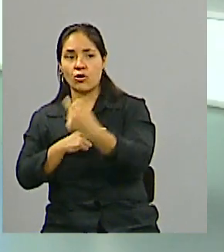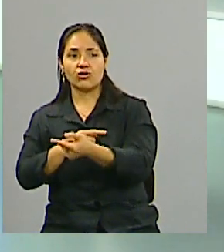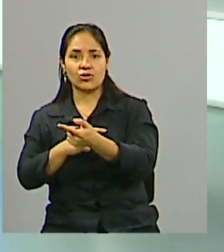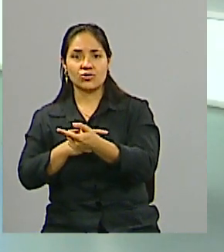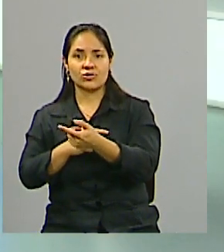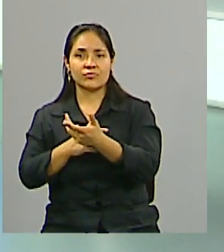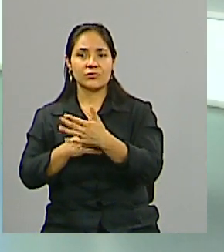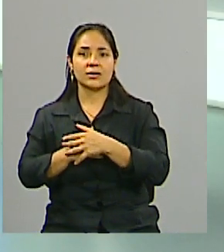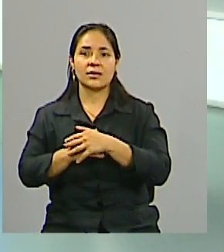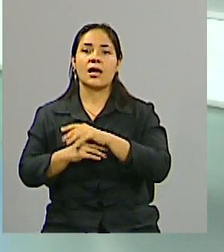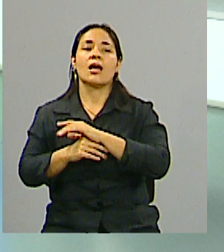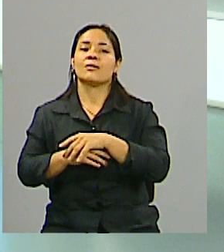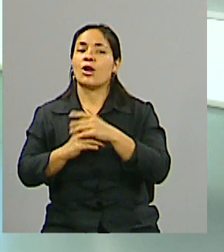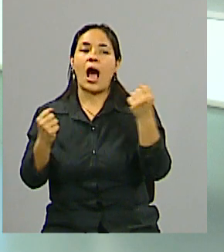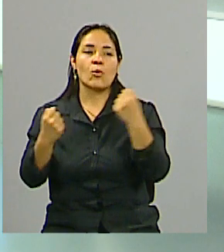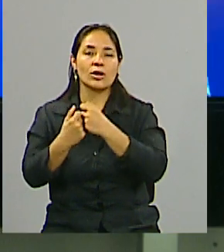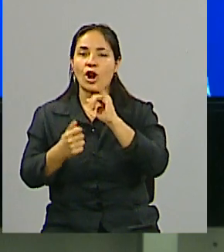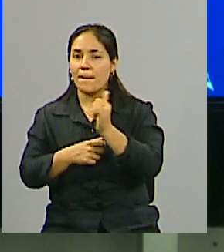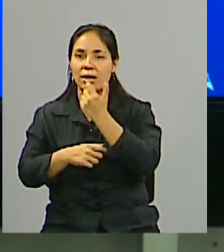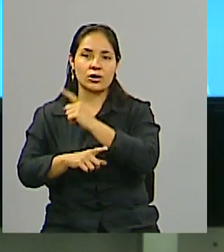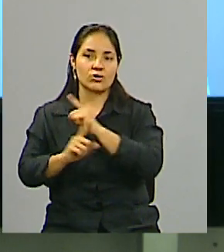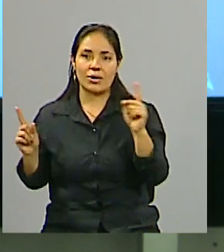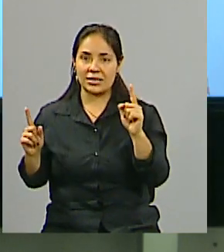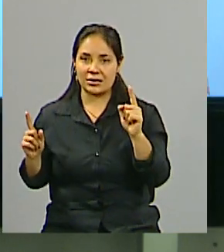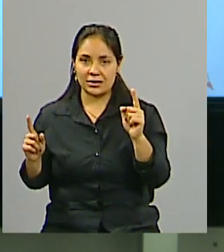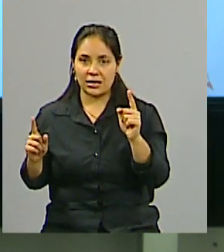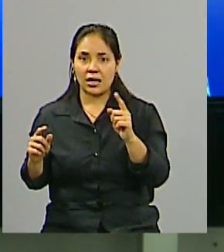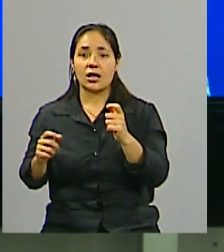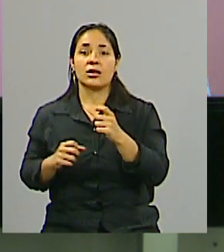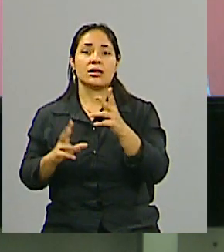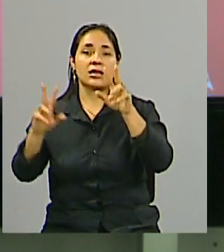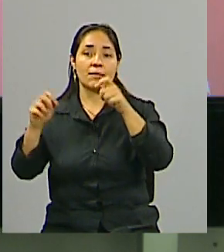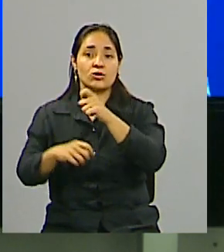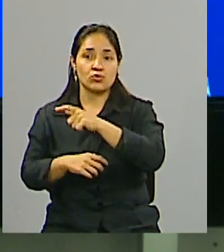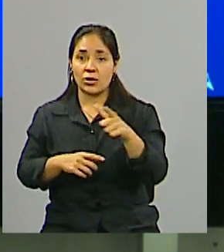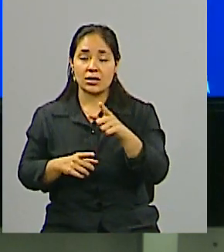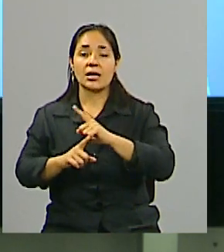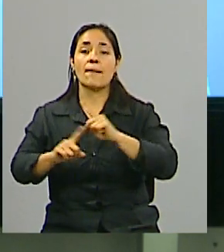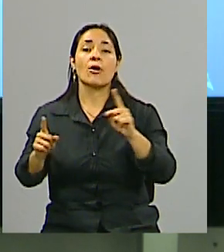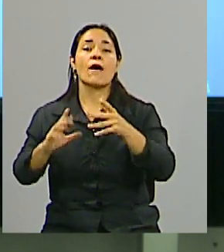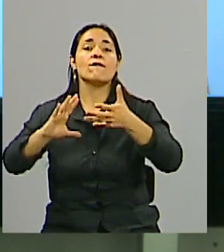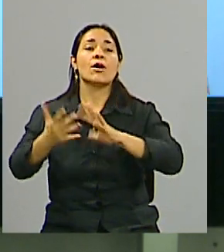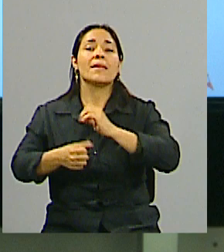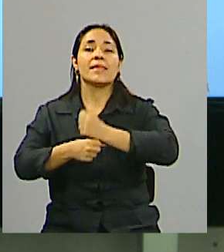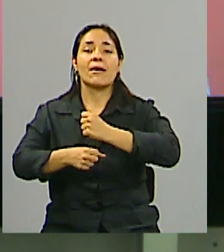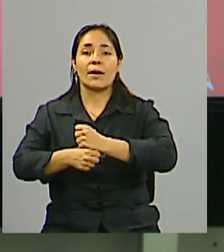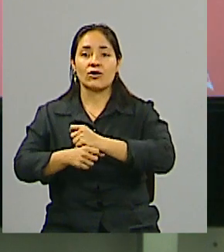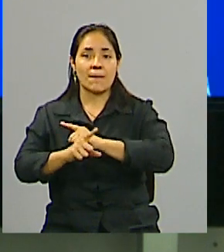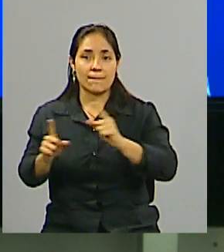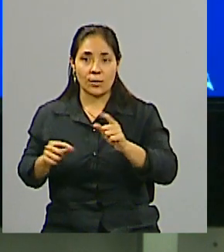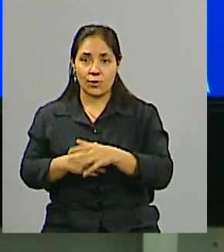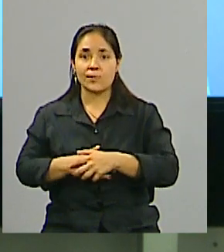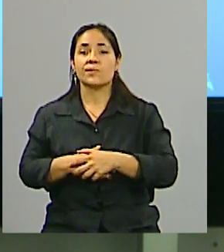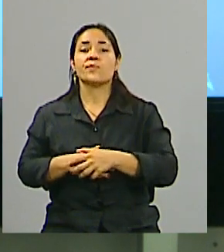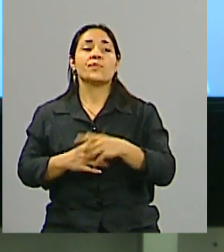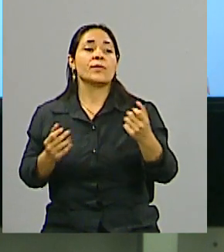acuerdos. No son los mejores acuerdos, ni salarialmente ni en relación a condiciones de trabajo. Y en general los